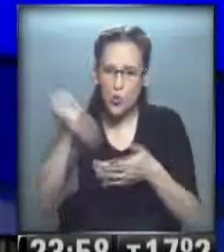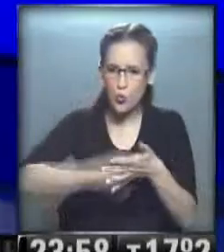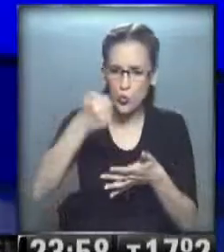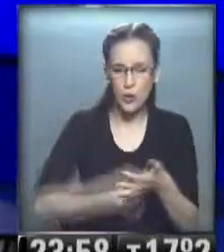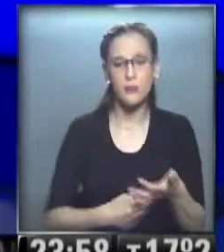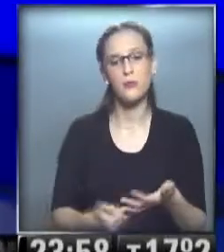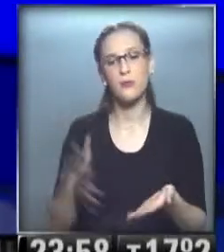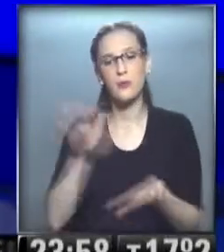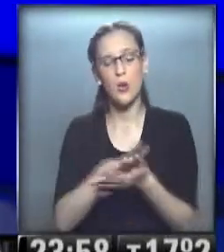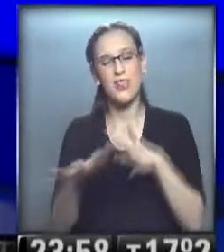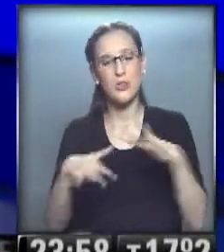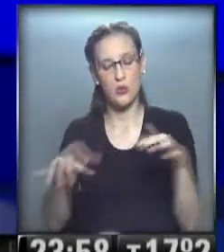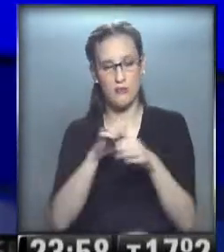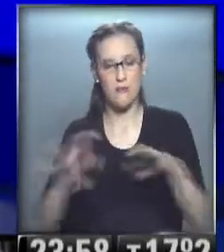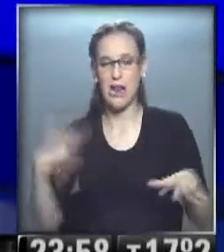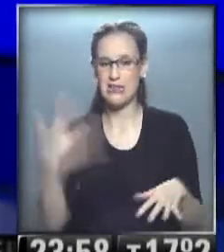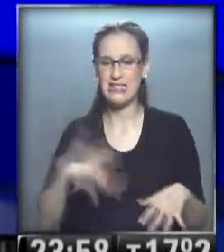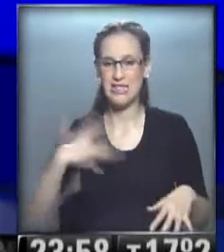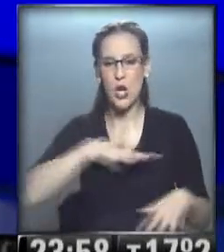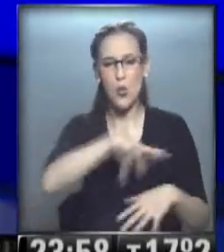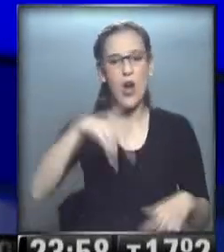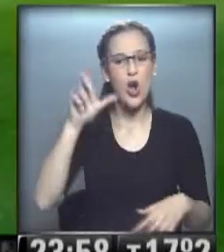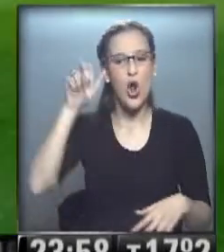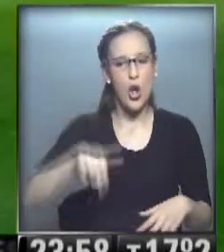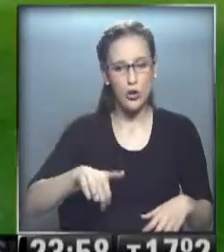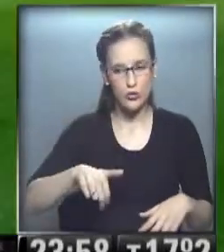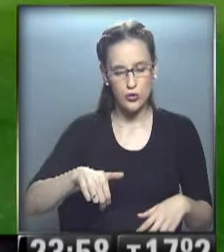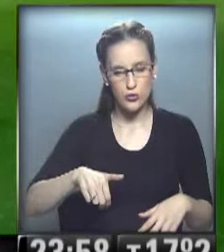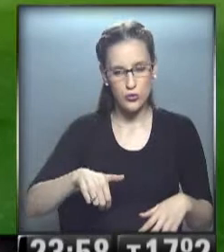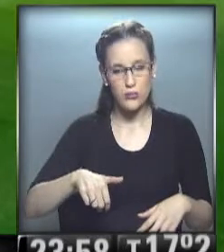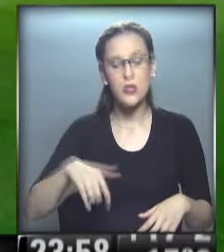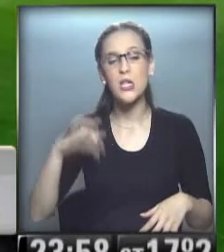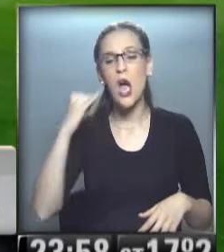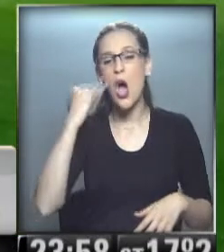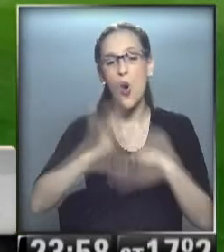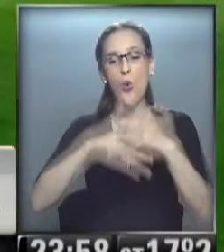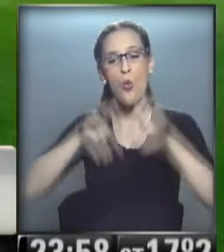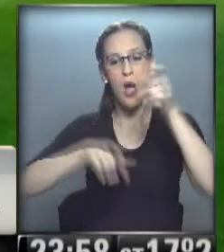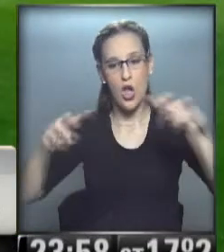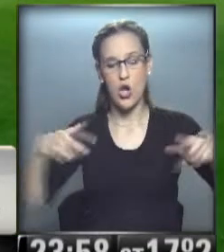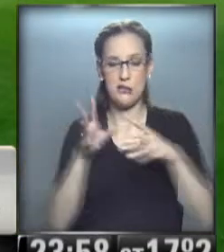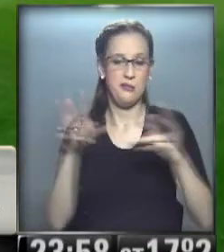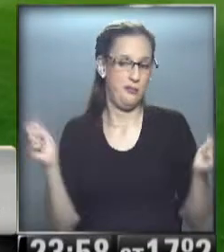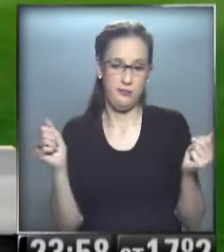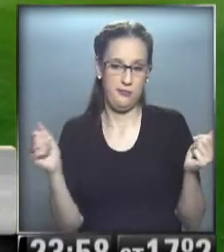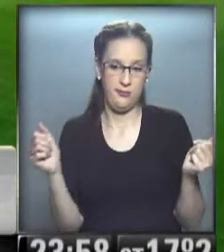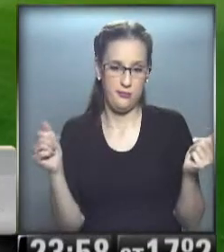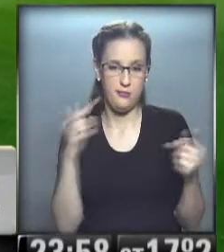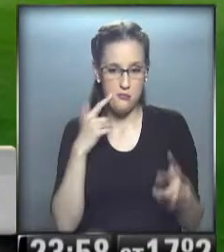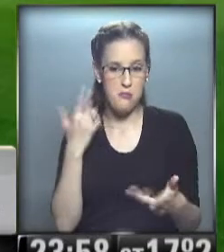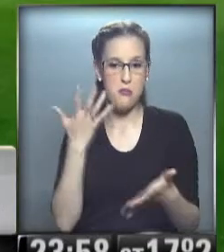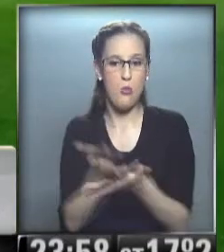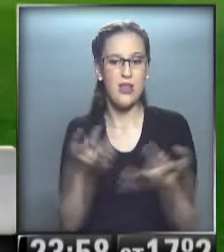Donde las cosas no están para nada bien es en Colón, en Santa Fe, porque después de la negativa de los jugadores ayer a presentarse al partido, han